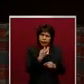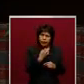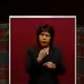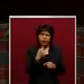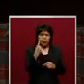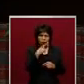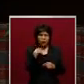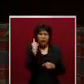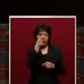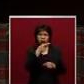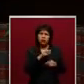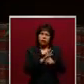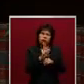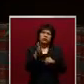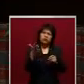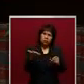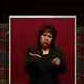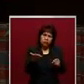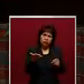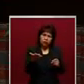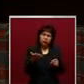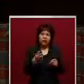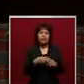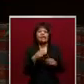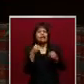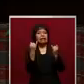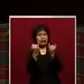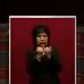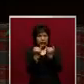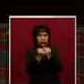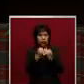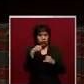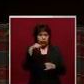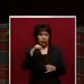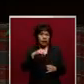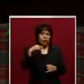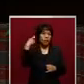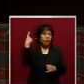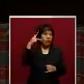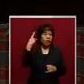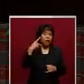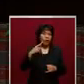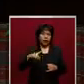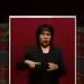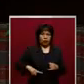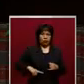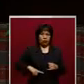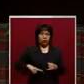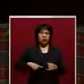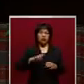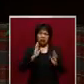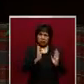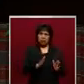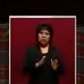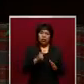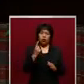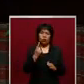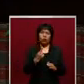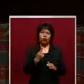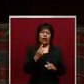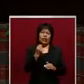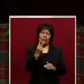los horarios, el diseño de horarios. Y también anuncio que aquí en Puebla el gobernador autorizó un canal